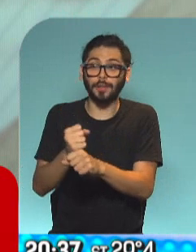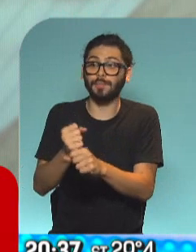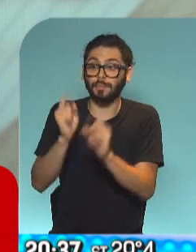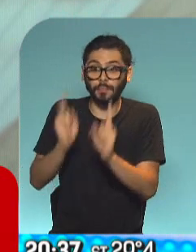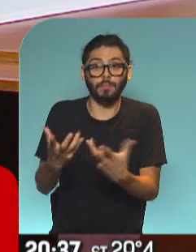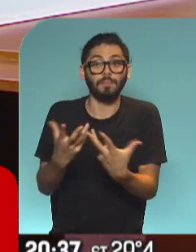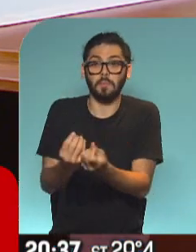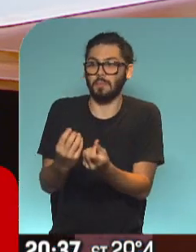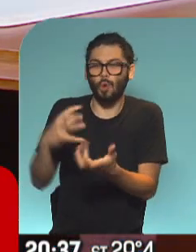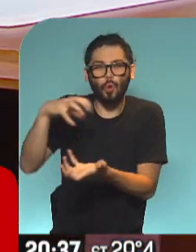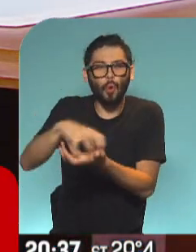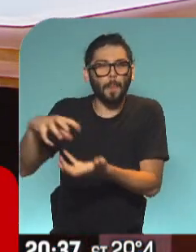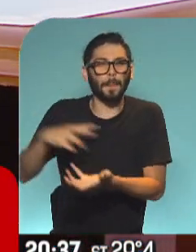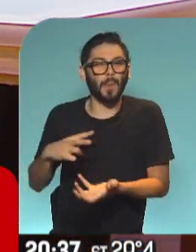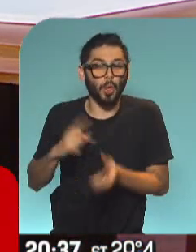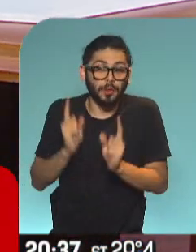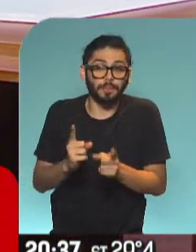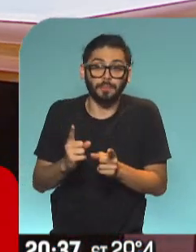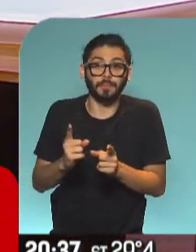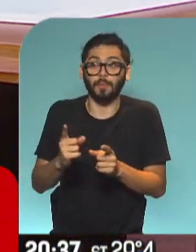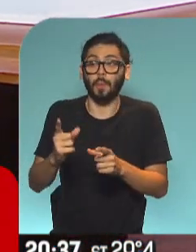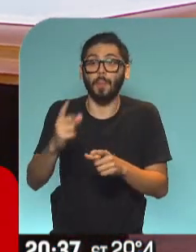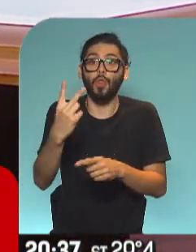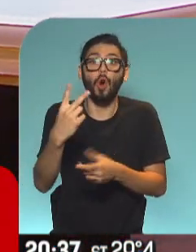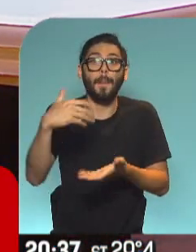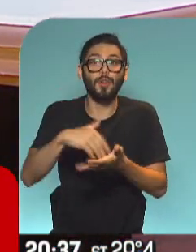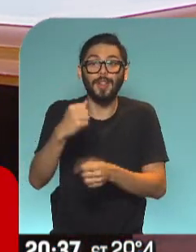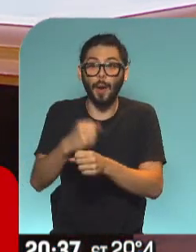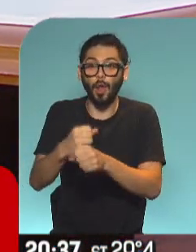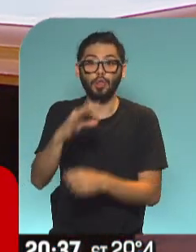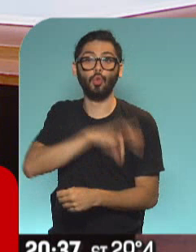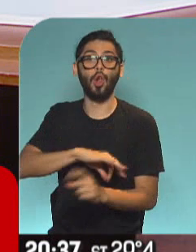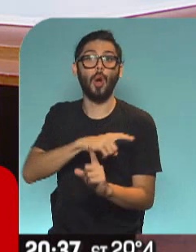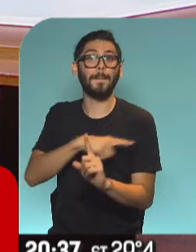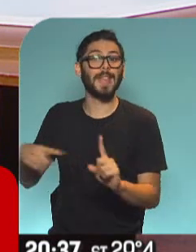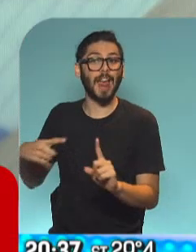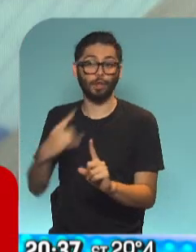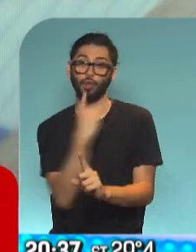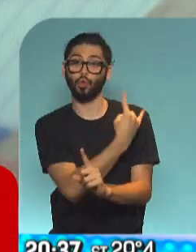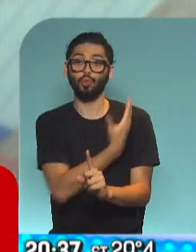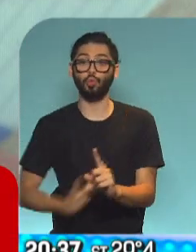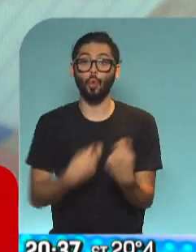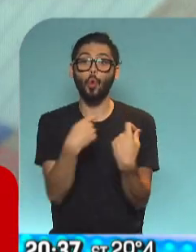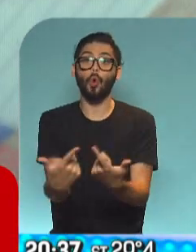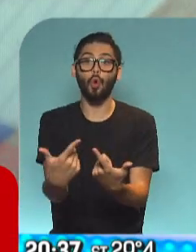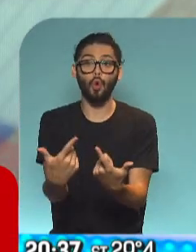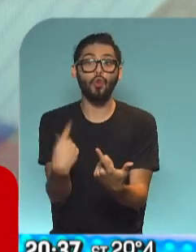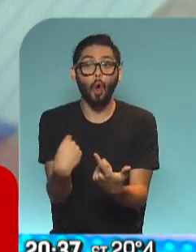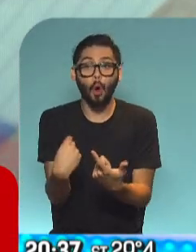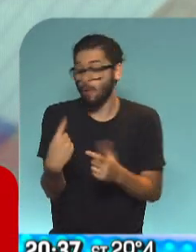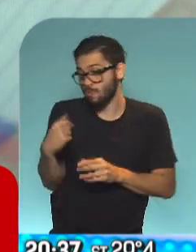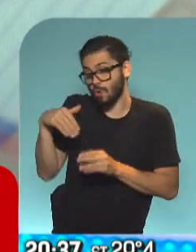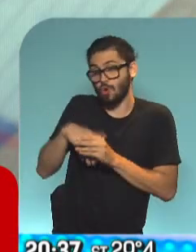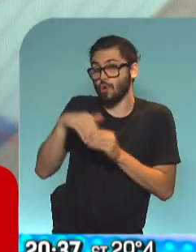en la Argentina. Más de 2 millones de trabajadores cobraron la mitad de su salario y eso lo hizo el Estado. Y lo hizo, digamos, con presupuesto del